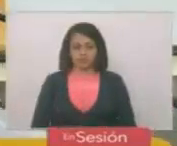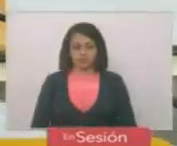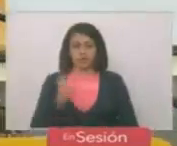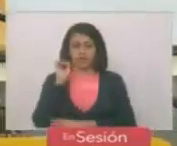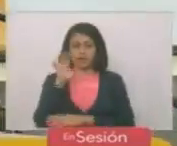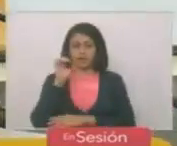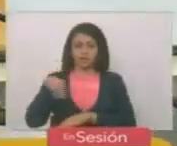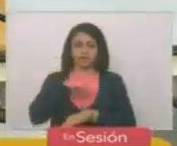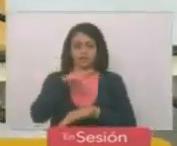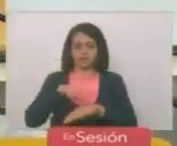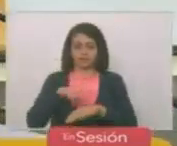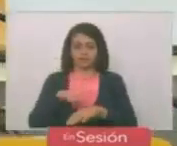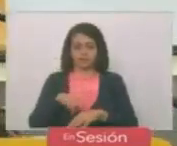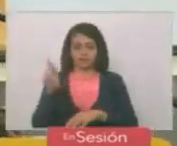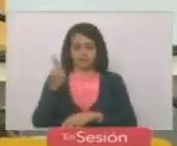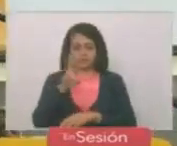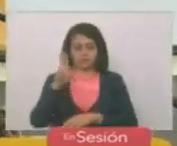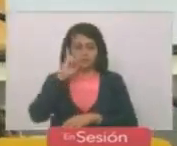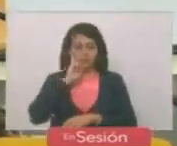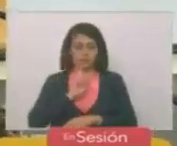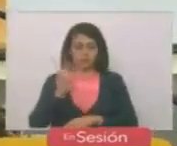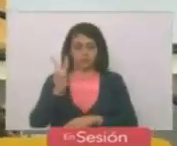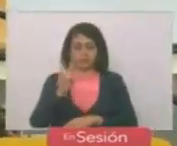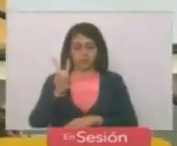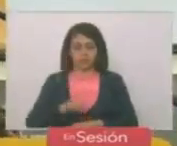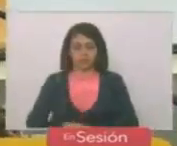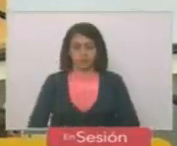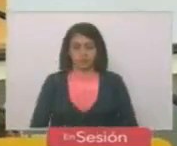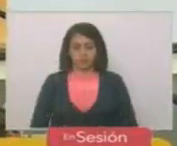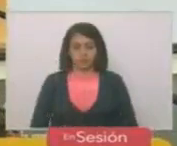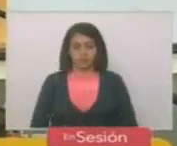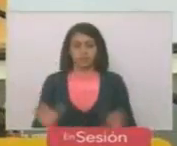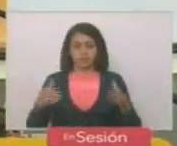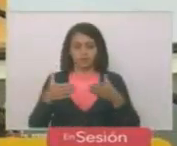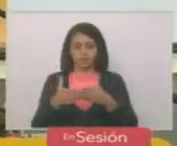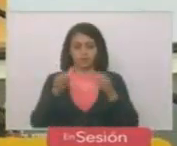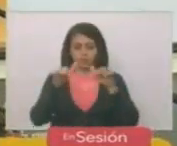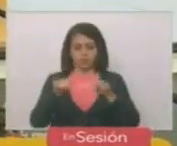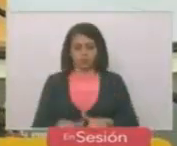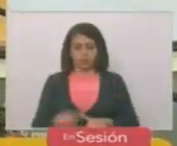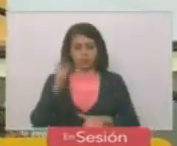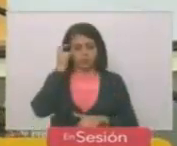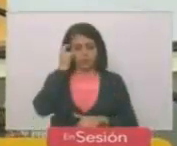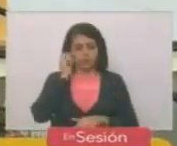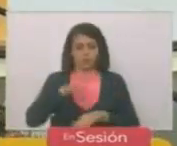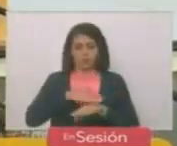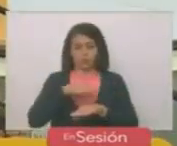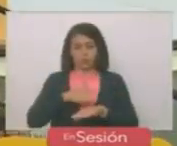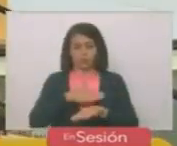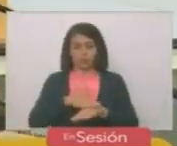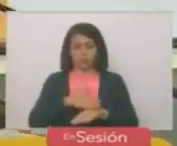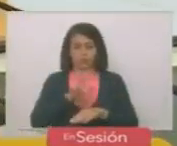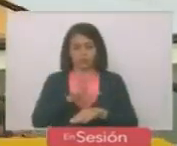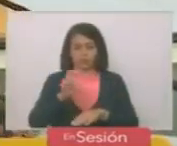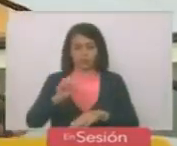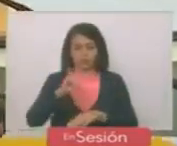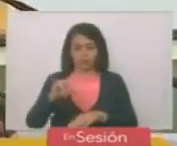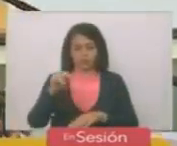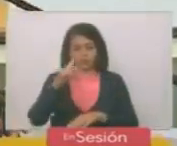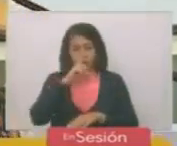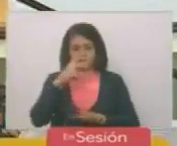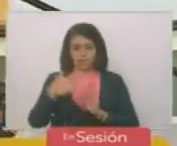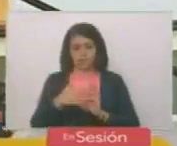Asamblea Nacional de la República Bolivariana de Venezuela, sesión ordinaria de fecha jueves 30 de junio